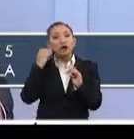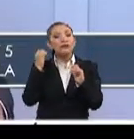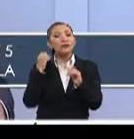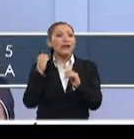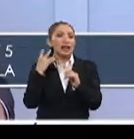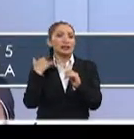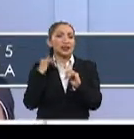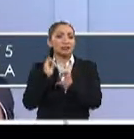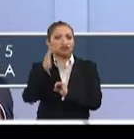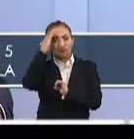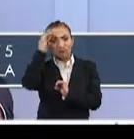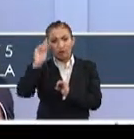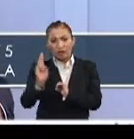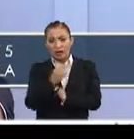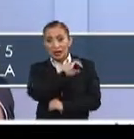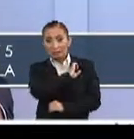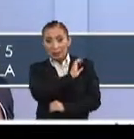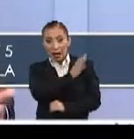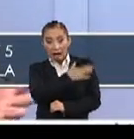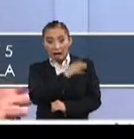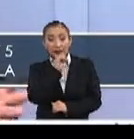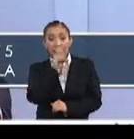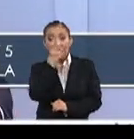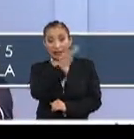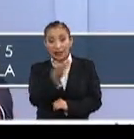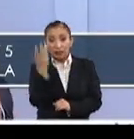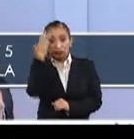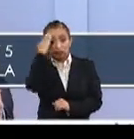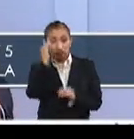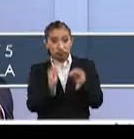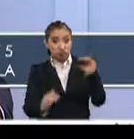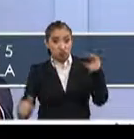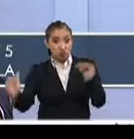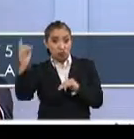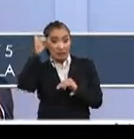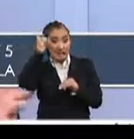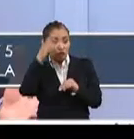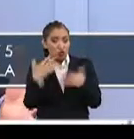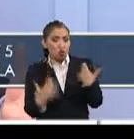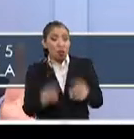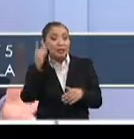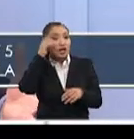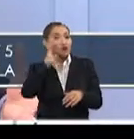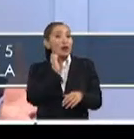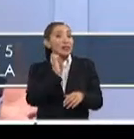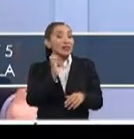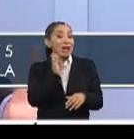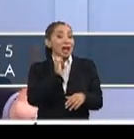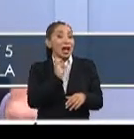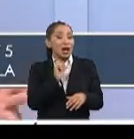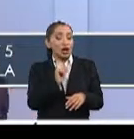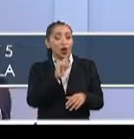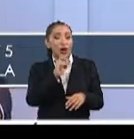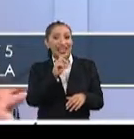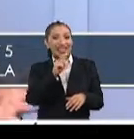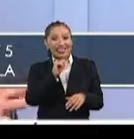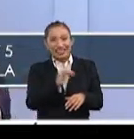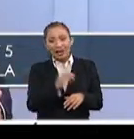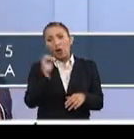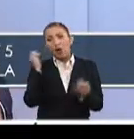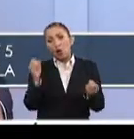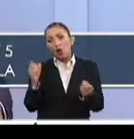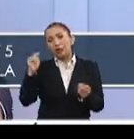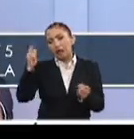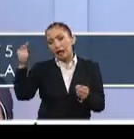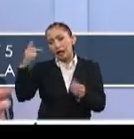de Rectores de Universidades Españolas. Estuvieron 3 altos directivos, desde el director ejecutivo de la CRUE TIC o la sectorial